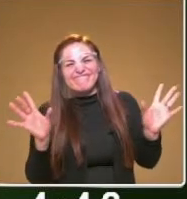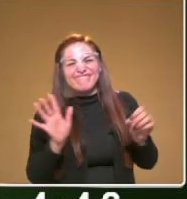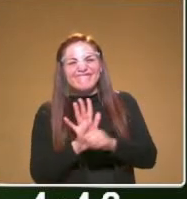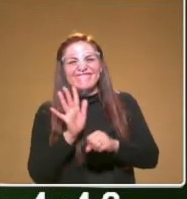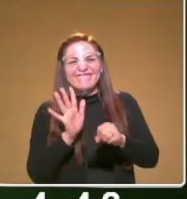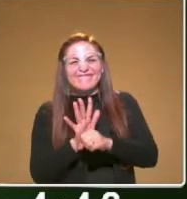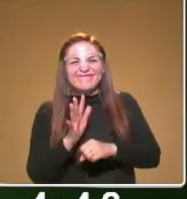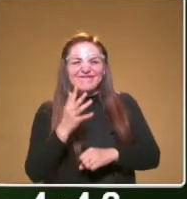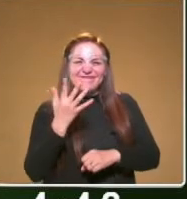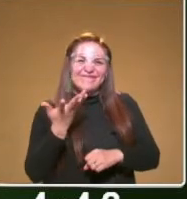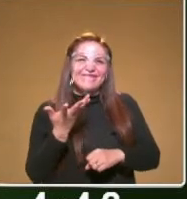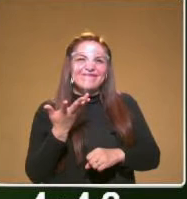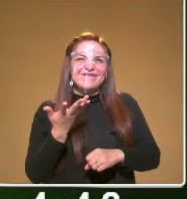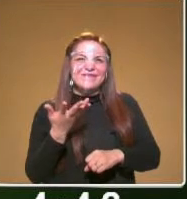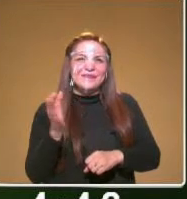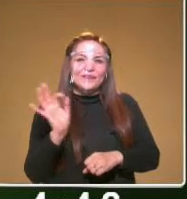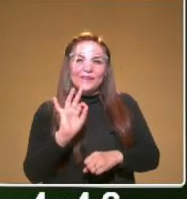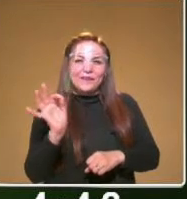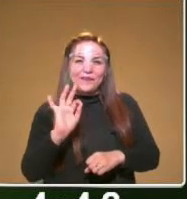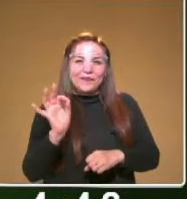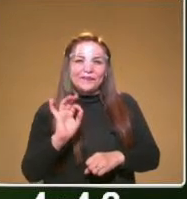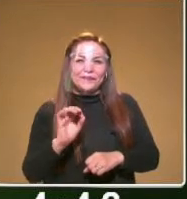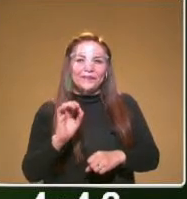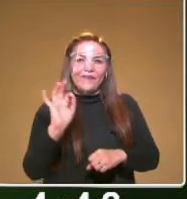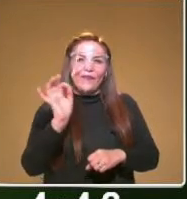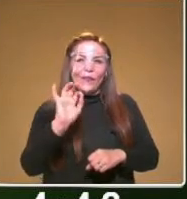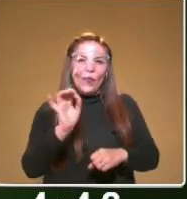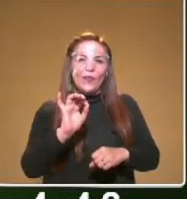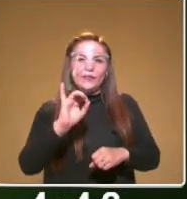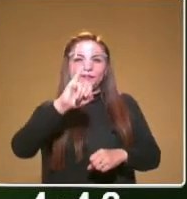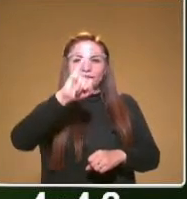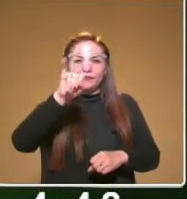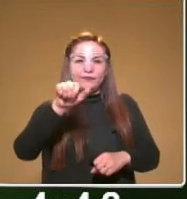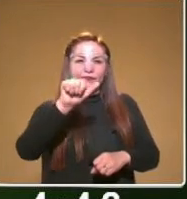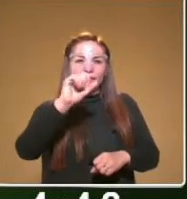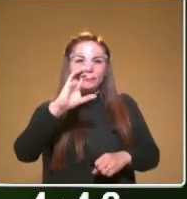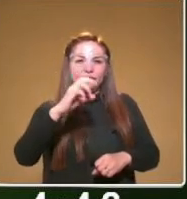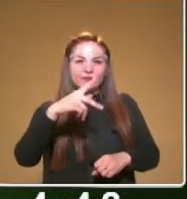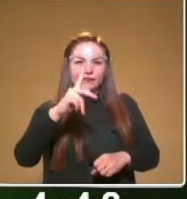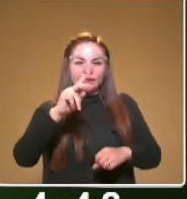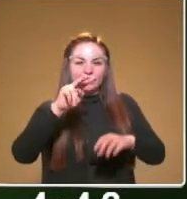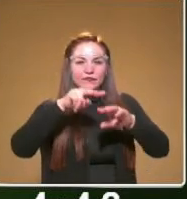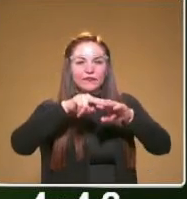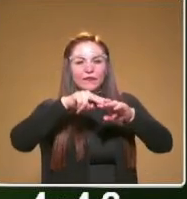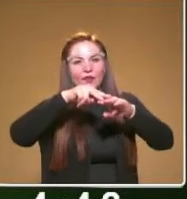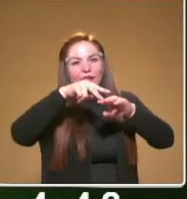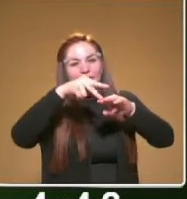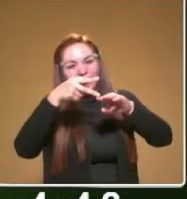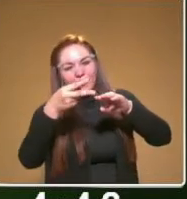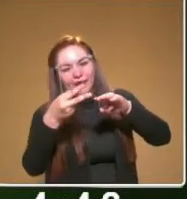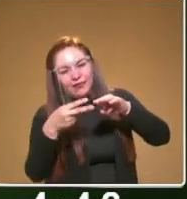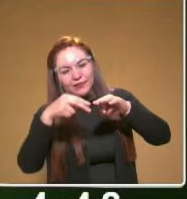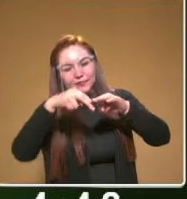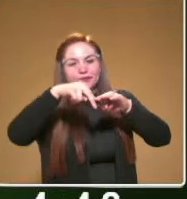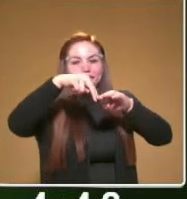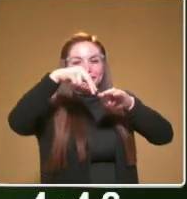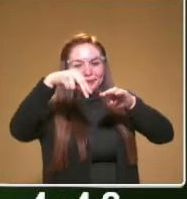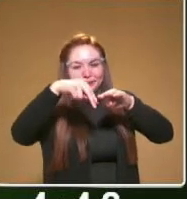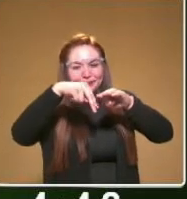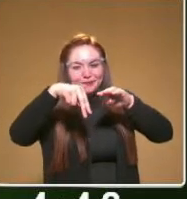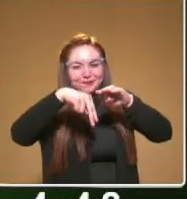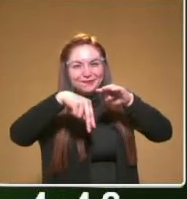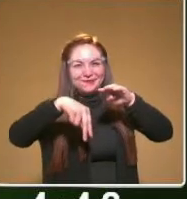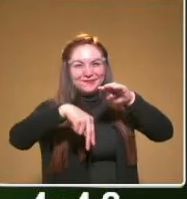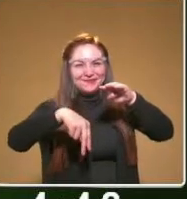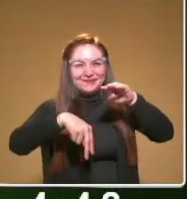principal es como la imagen uno cuando Jack se cae, fallece, muere, que no cabe en la madera, maestra. Bueno, sí.